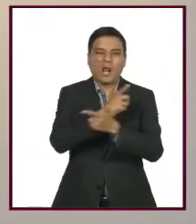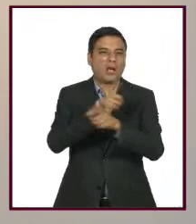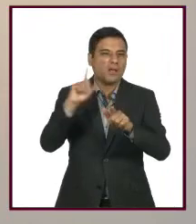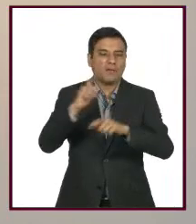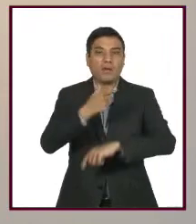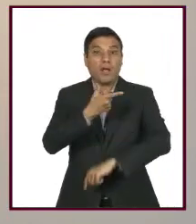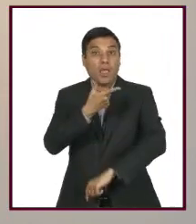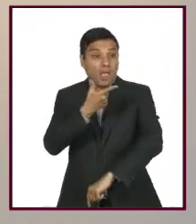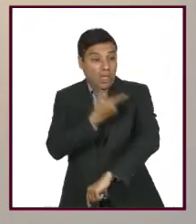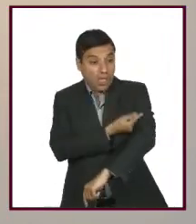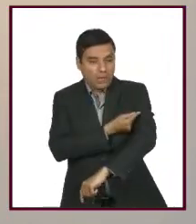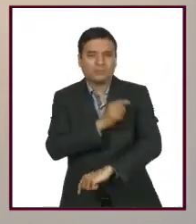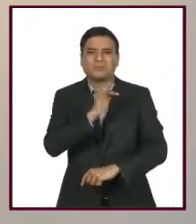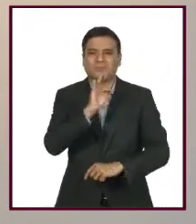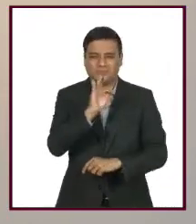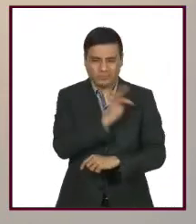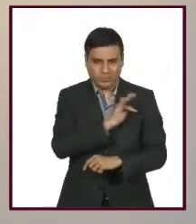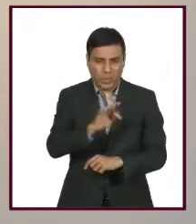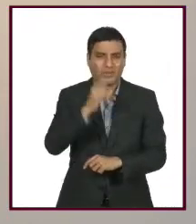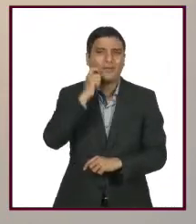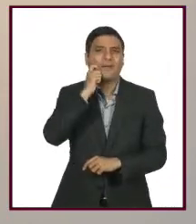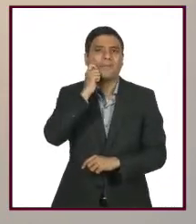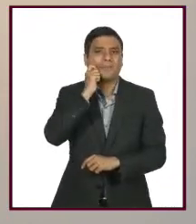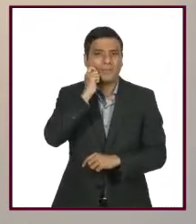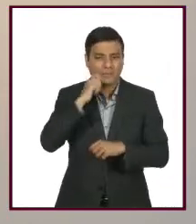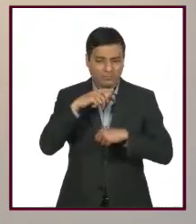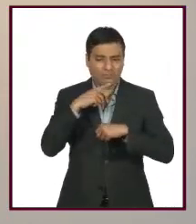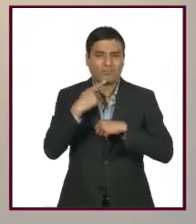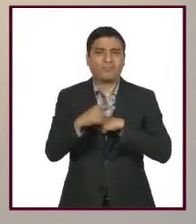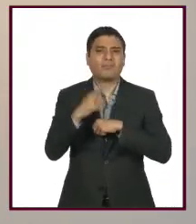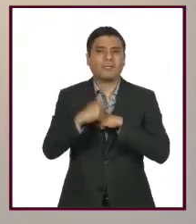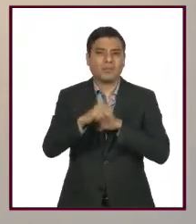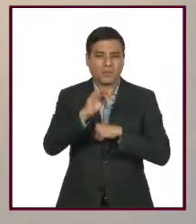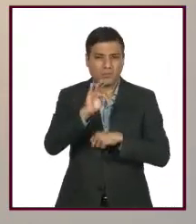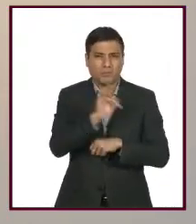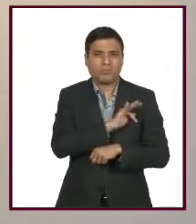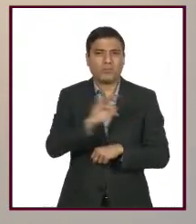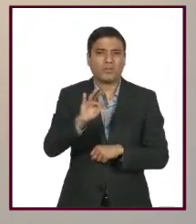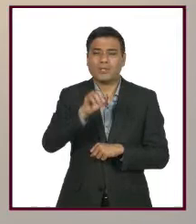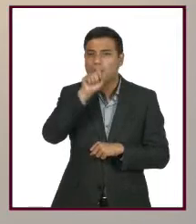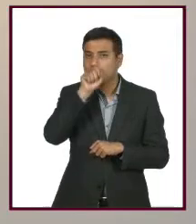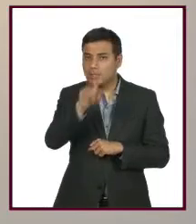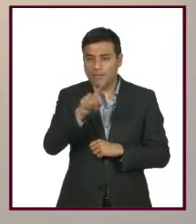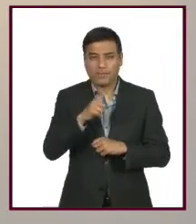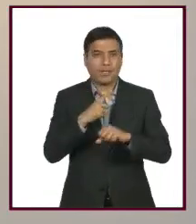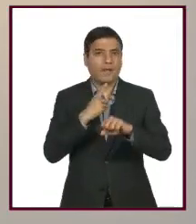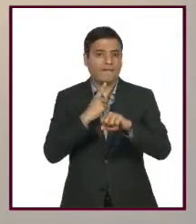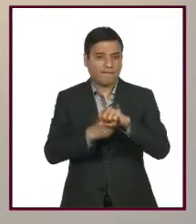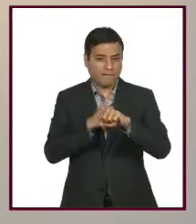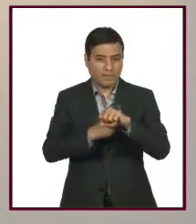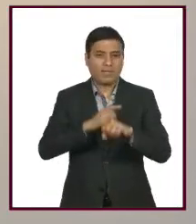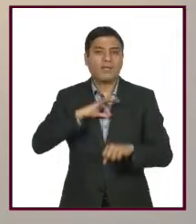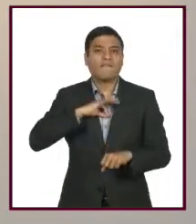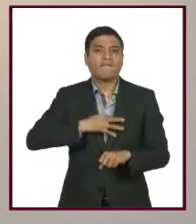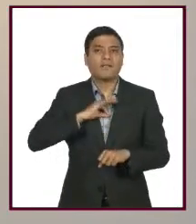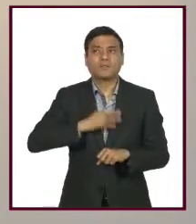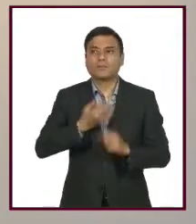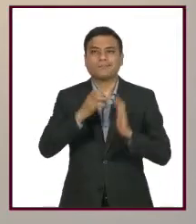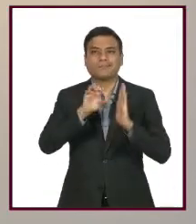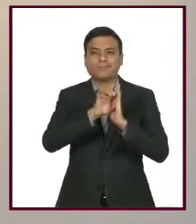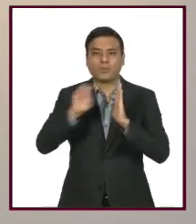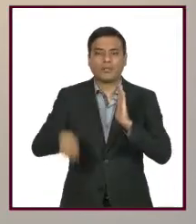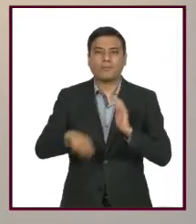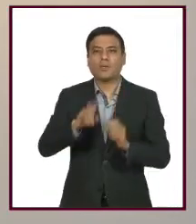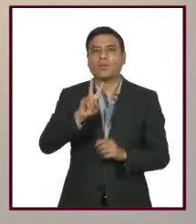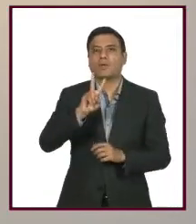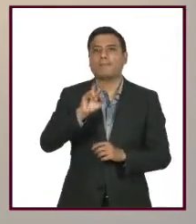lesiones cutáneas, ¿no? Y no solo cutáneas, sino incluso enfermedades infectocontagiosas, ¿no? Como